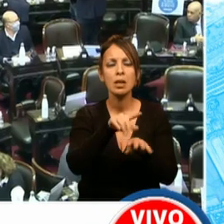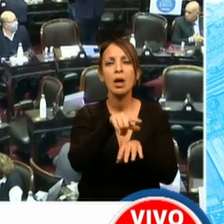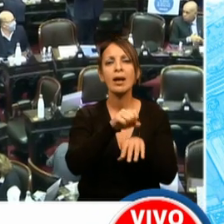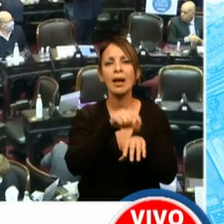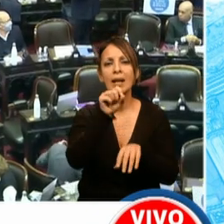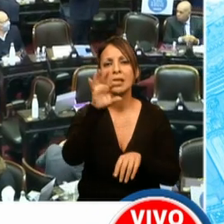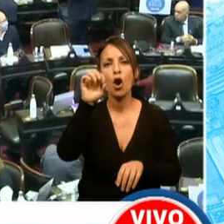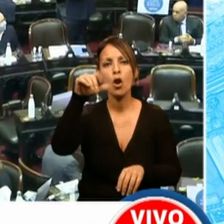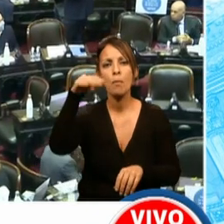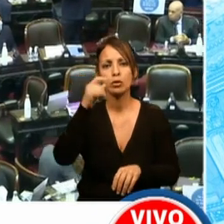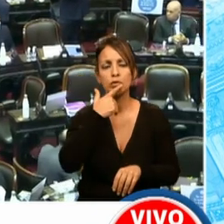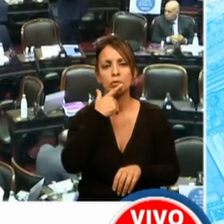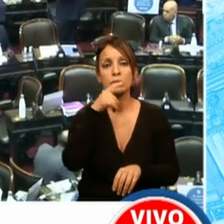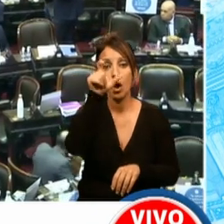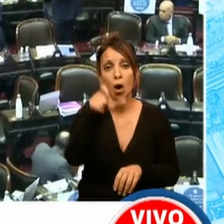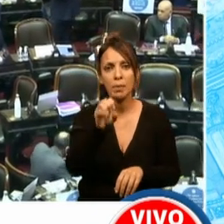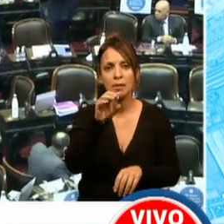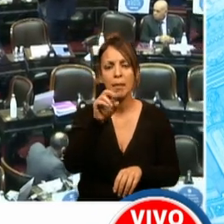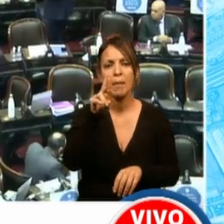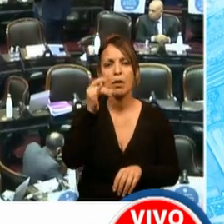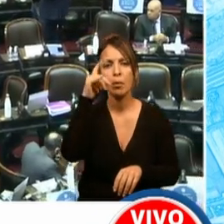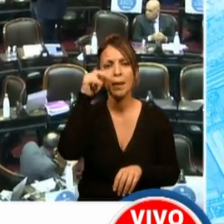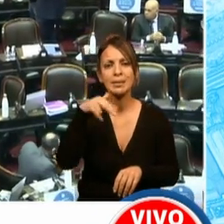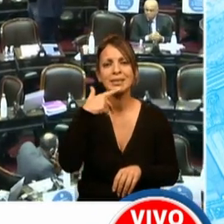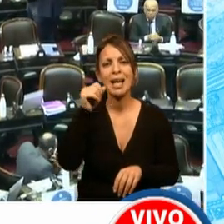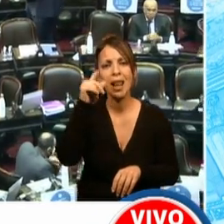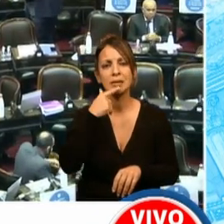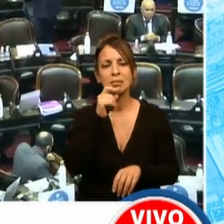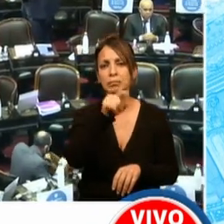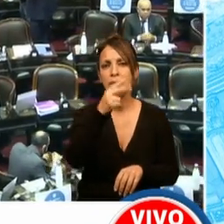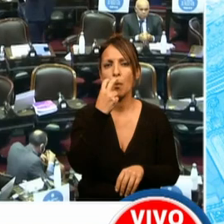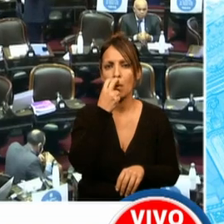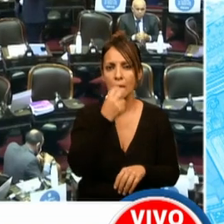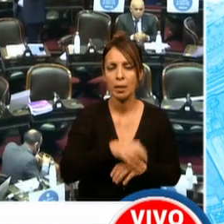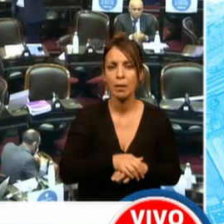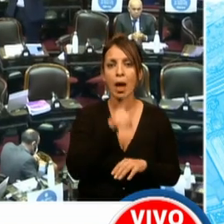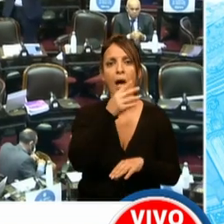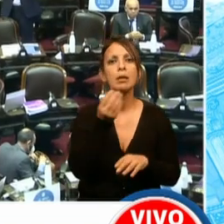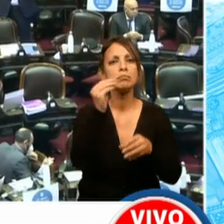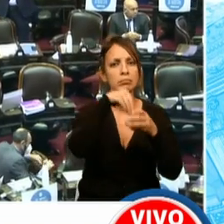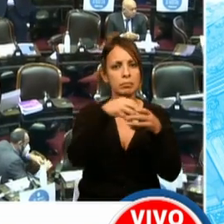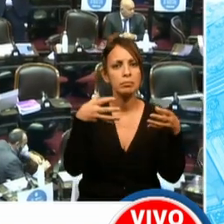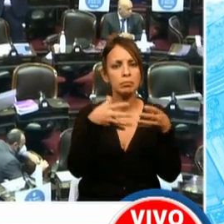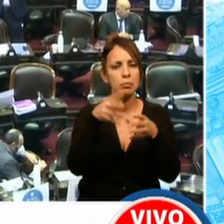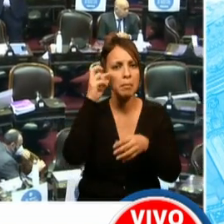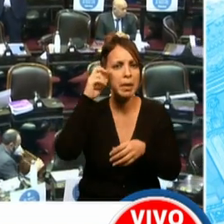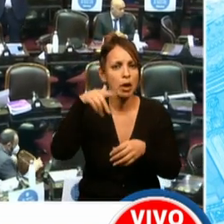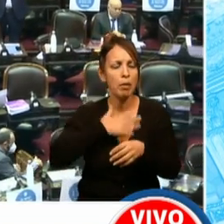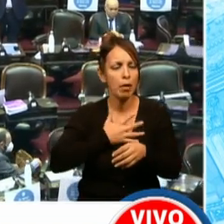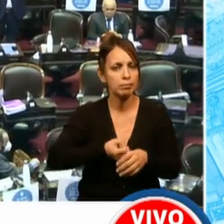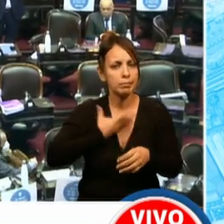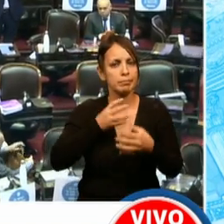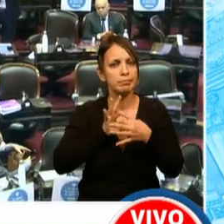llamaba rose insanas un hermano boliviano que había asumido al peronismo como su expresión política